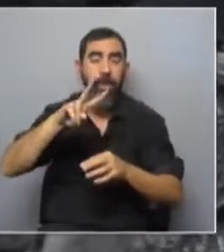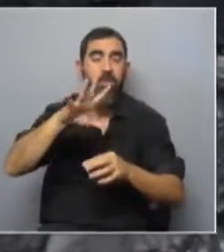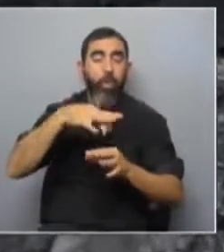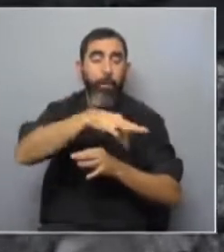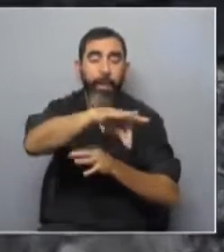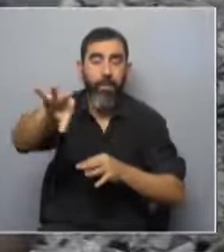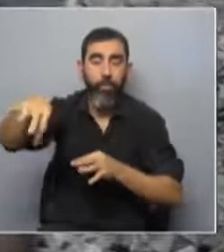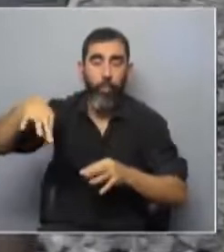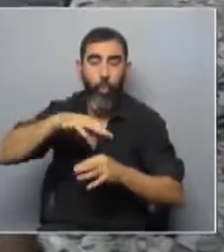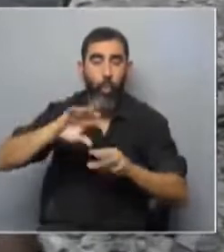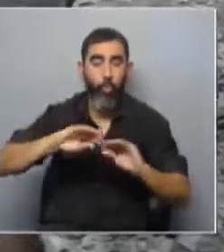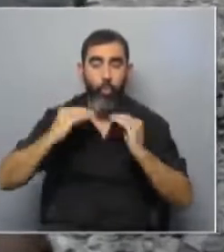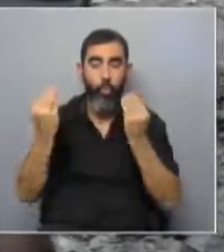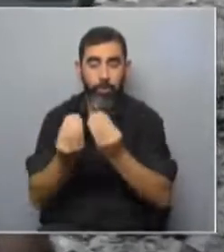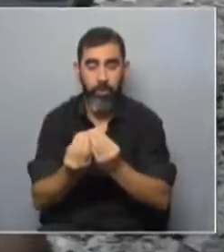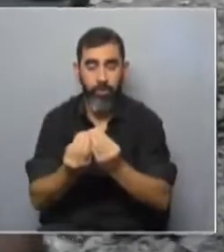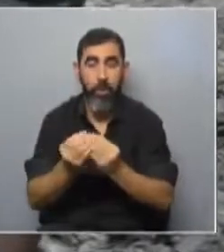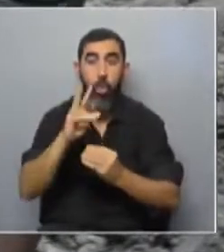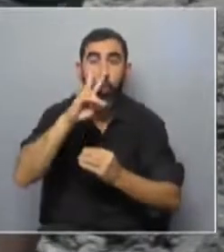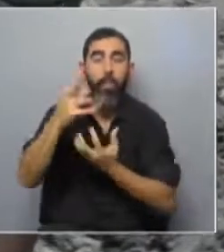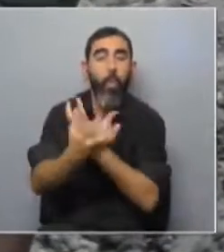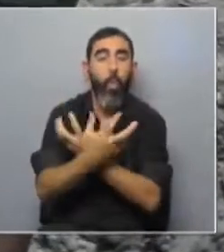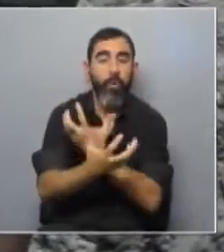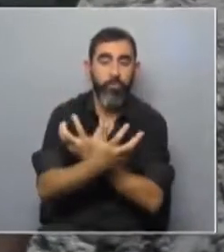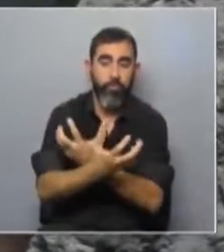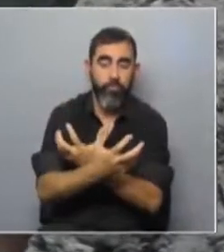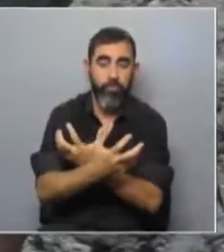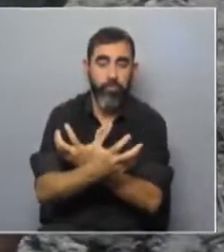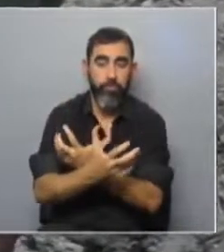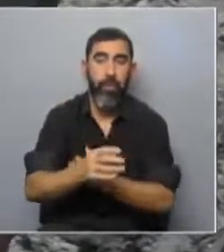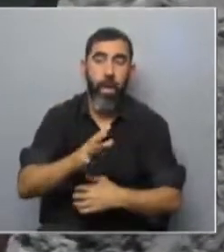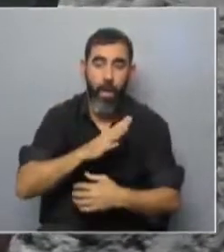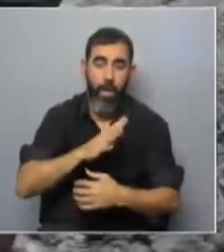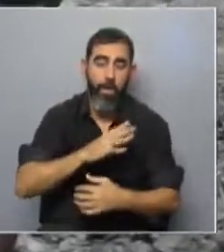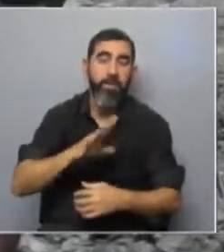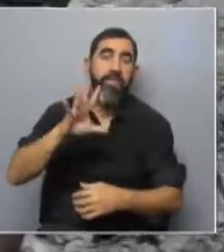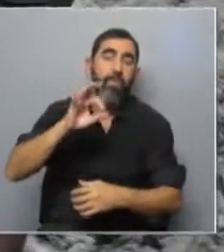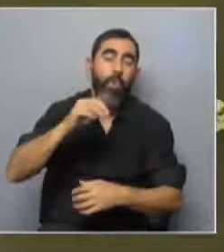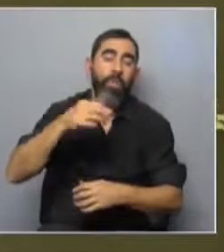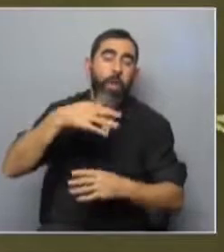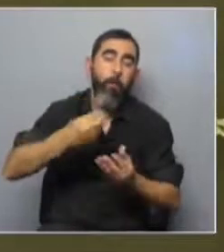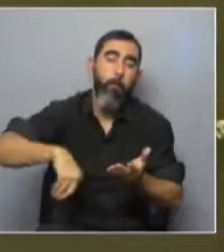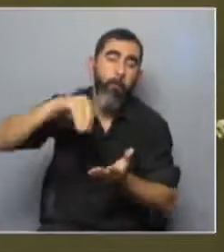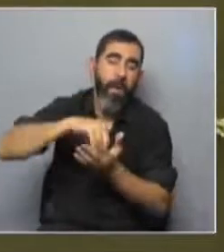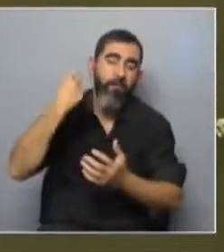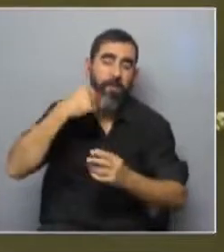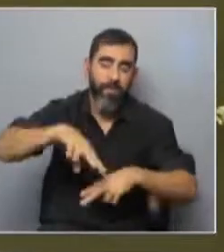metros cuadrados llevaremos excavados y sacamos 2000 huesos. Y hay quizás 50 metros cuadrados más para